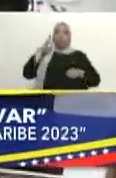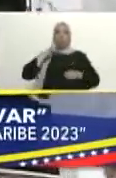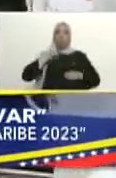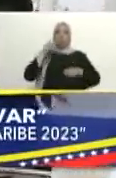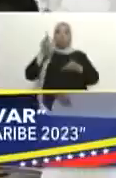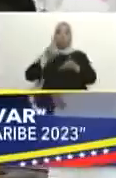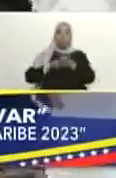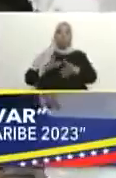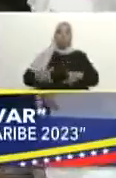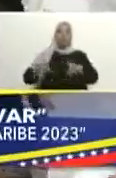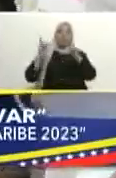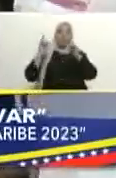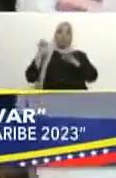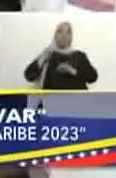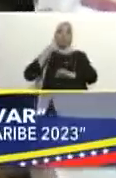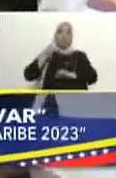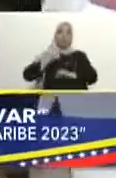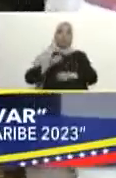Autorizado.